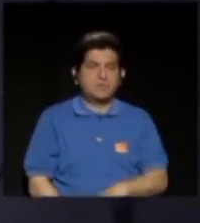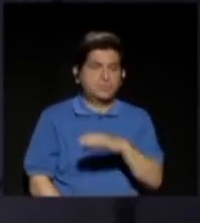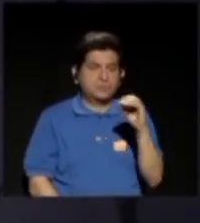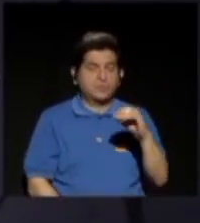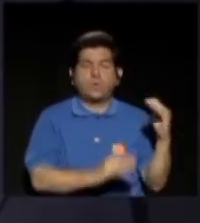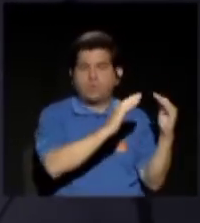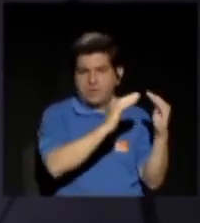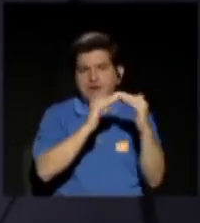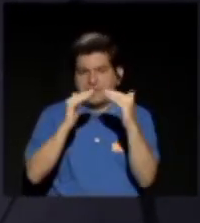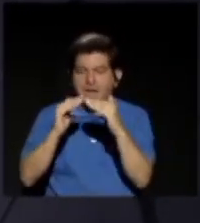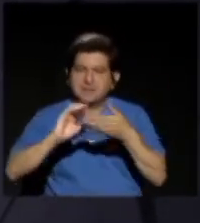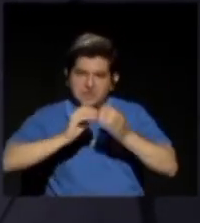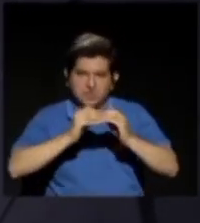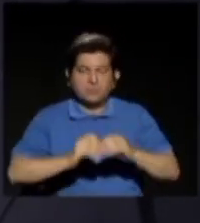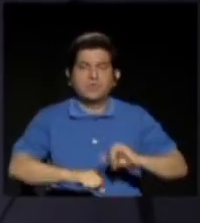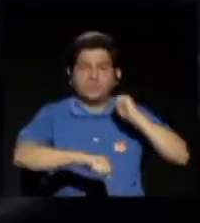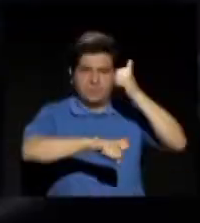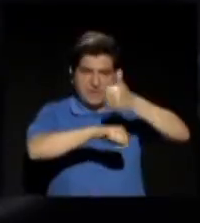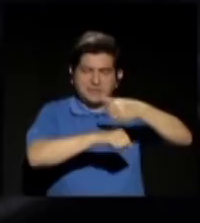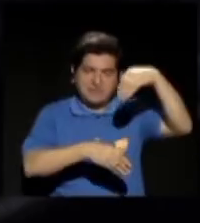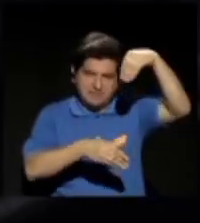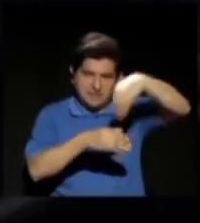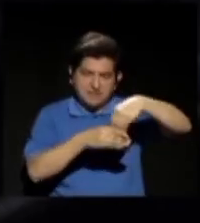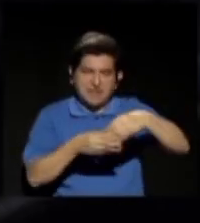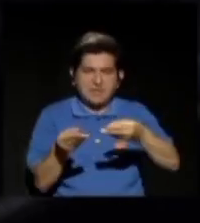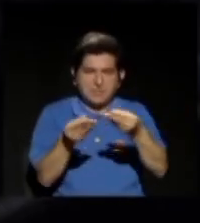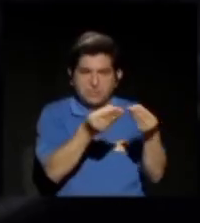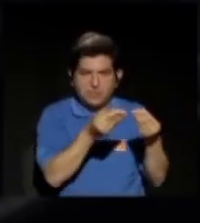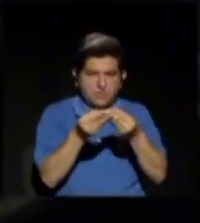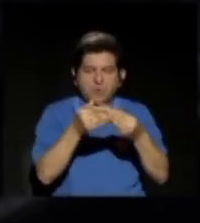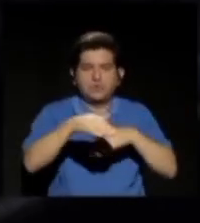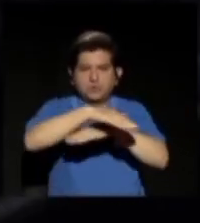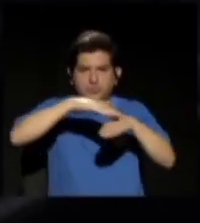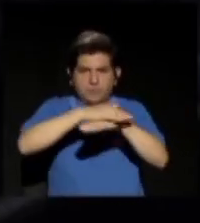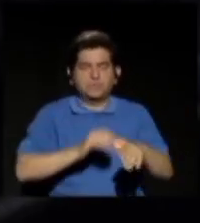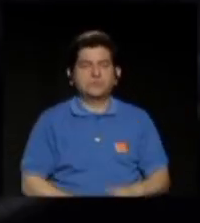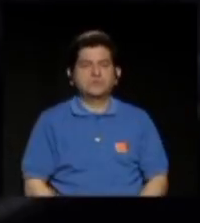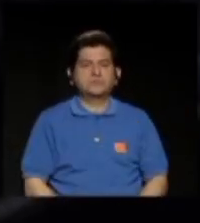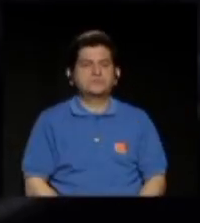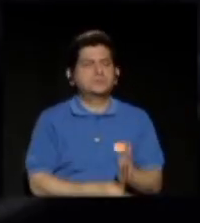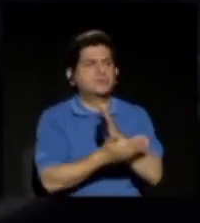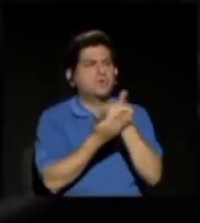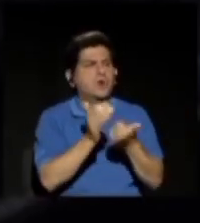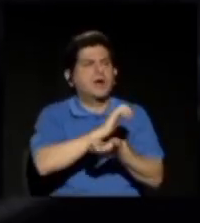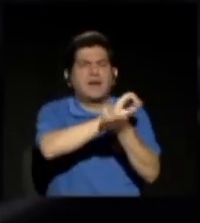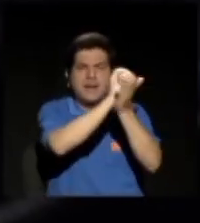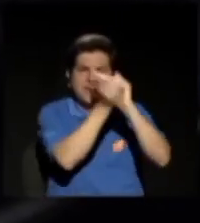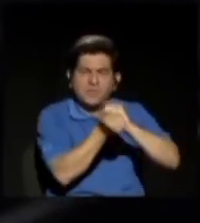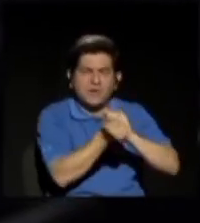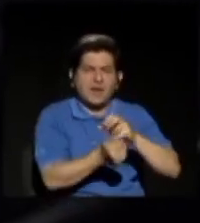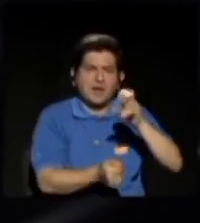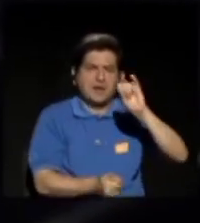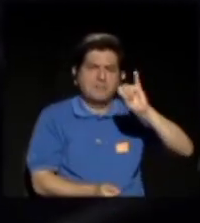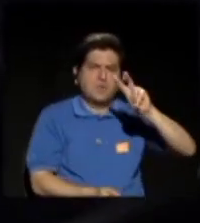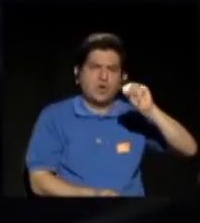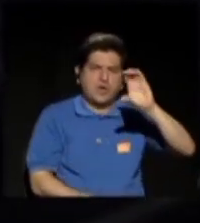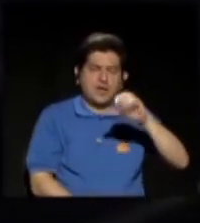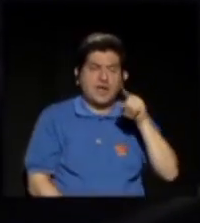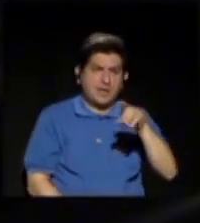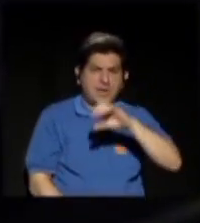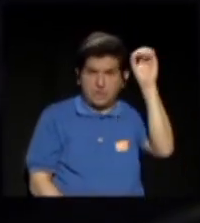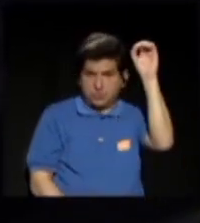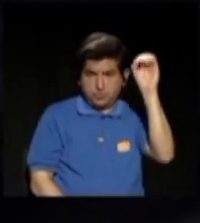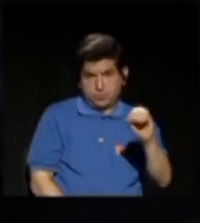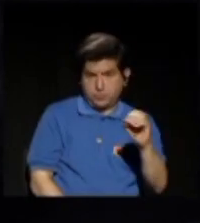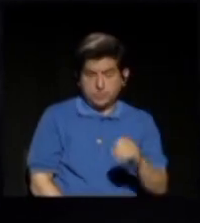de hogares para conformar la canasta. Por cierto, en general, con alguna modificación que hace el INEC, estos